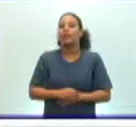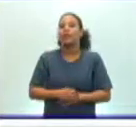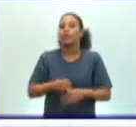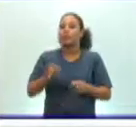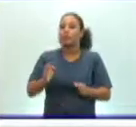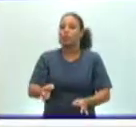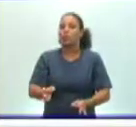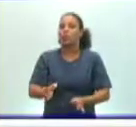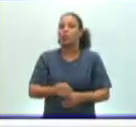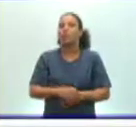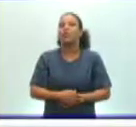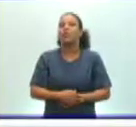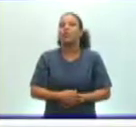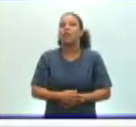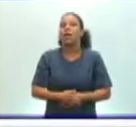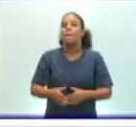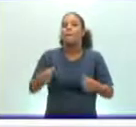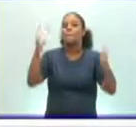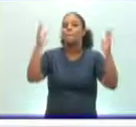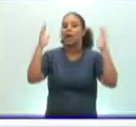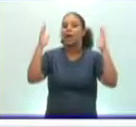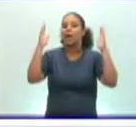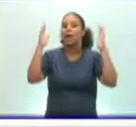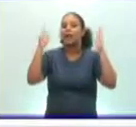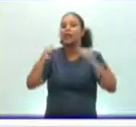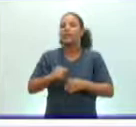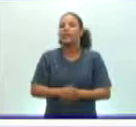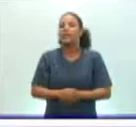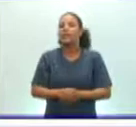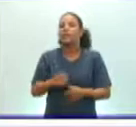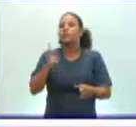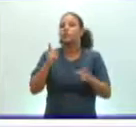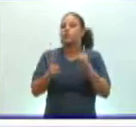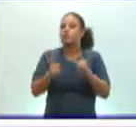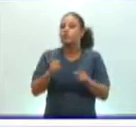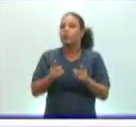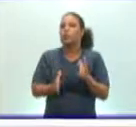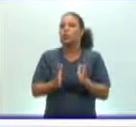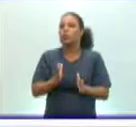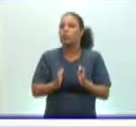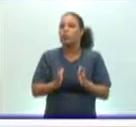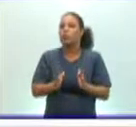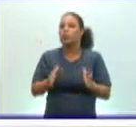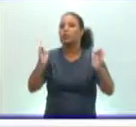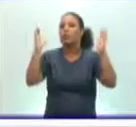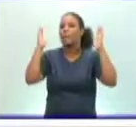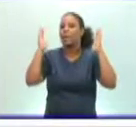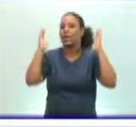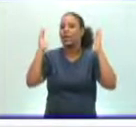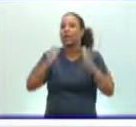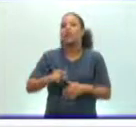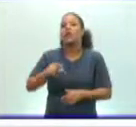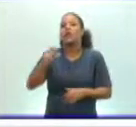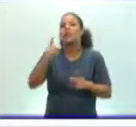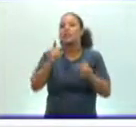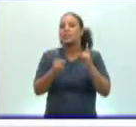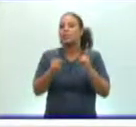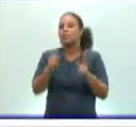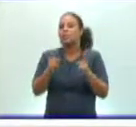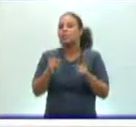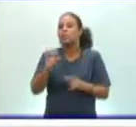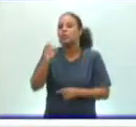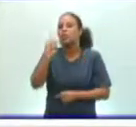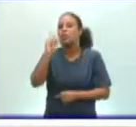efectivamente, paralelas. Son segmentos correspondientes de paralelas. Y el segmento OD y DF,